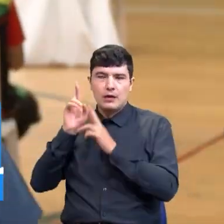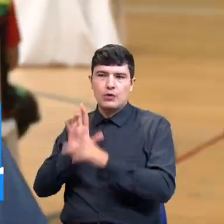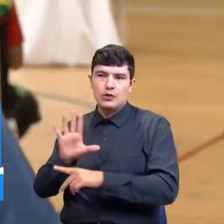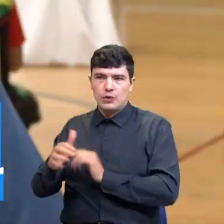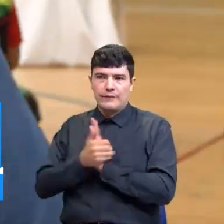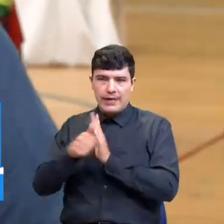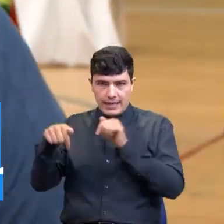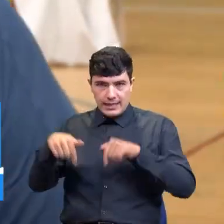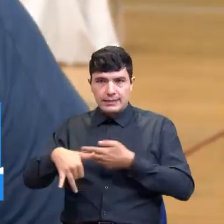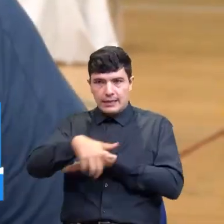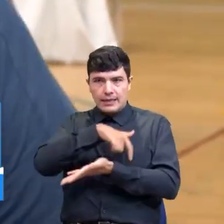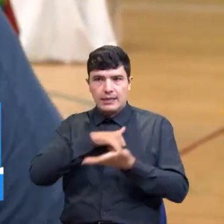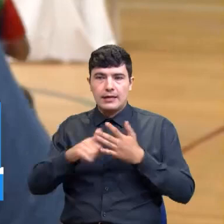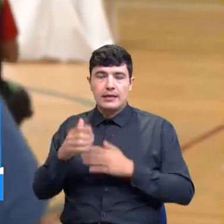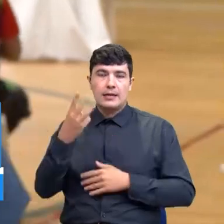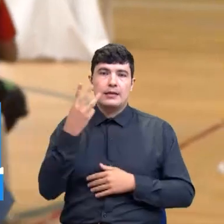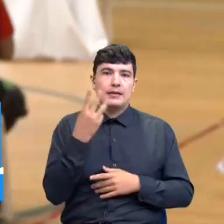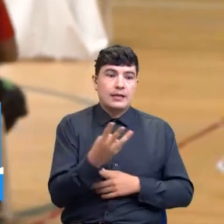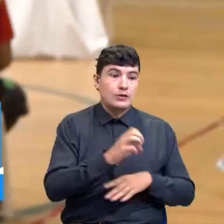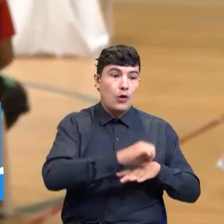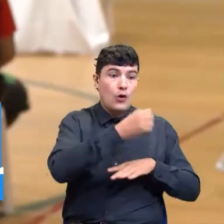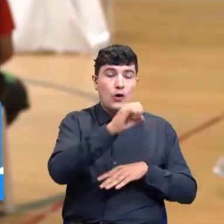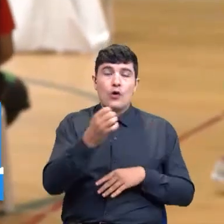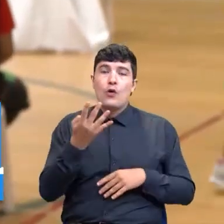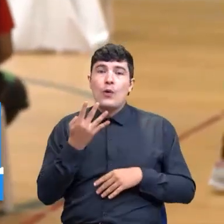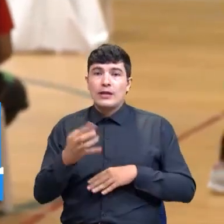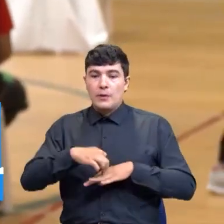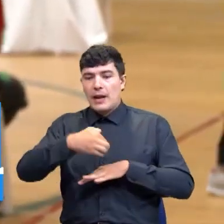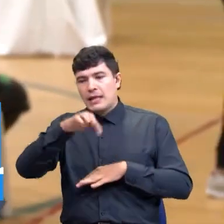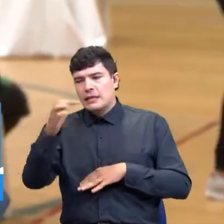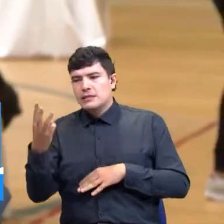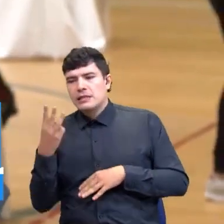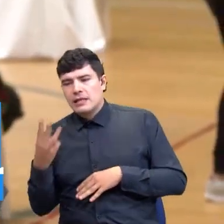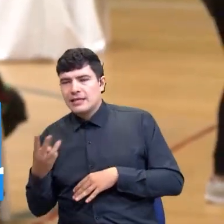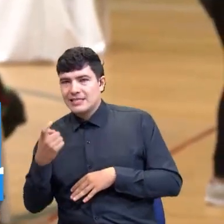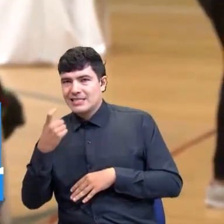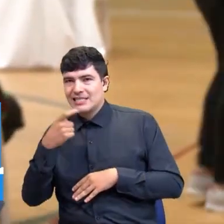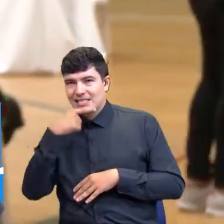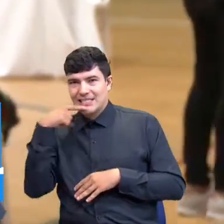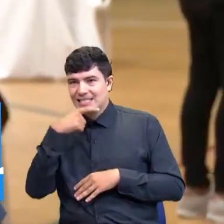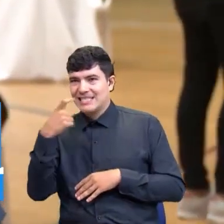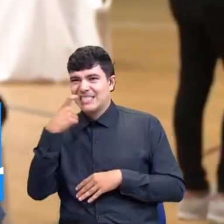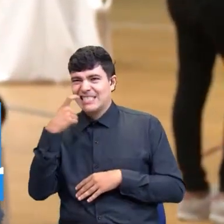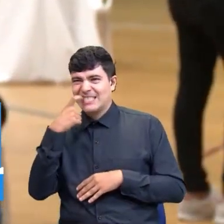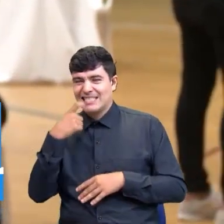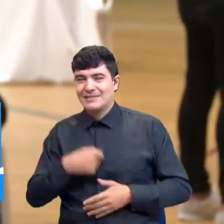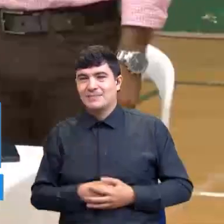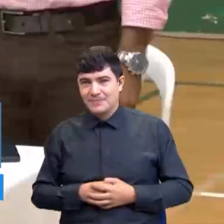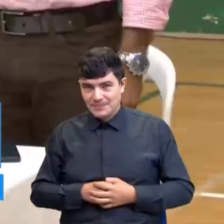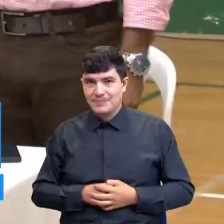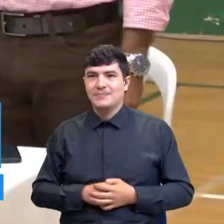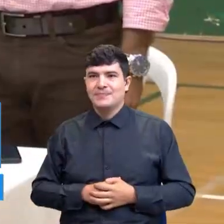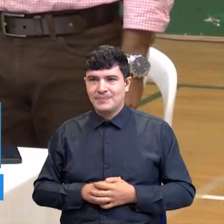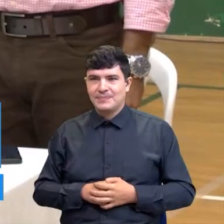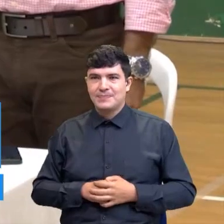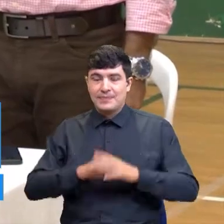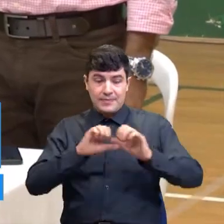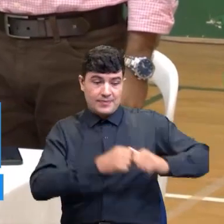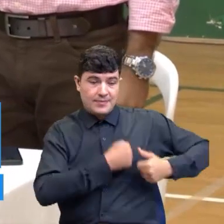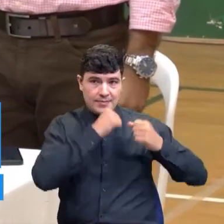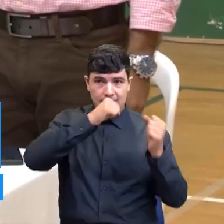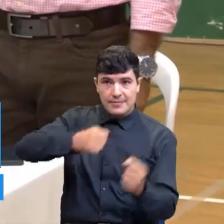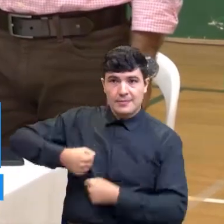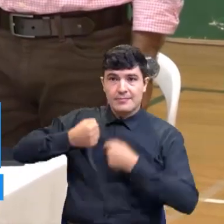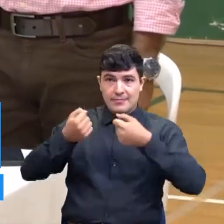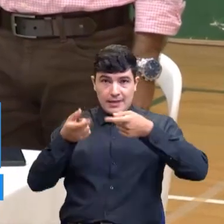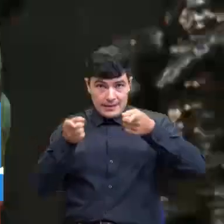platas y 4 bronces, pero yo creo que podemos estar en 7. Y si se descuidan, le metemos 10. El canotaje también se